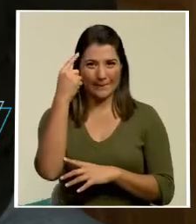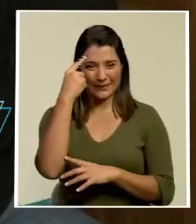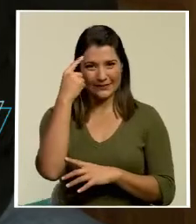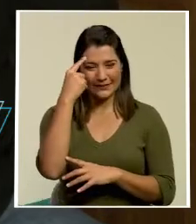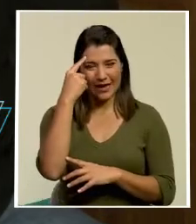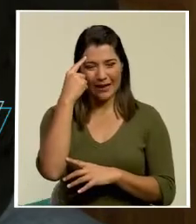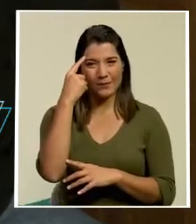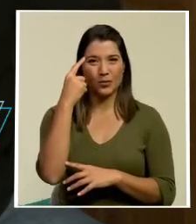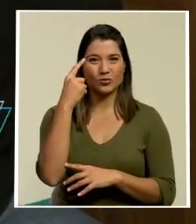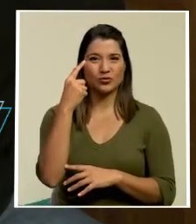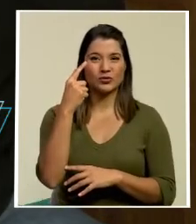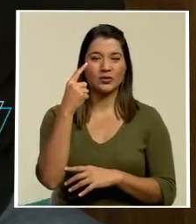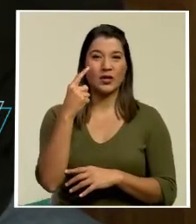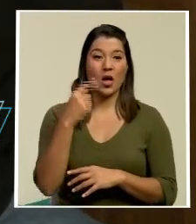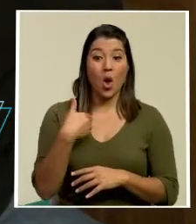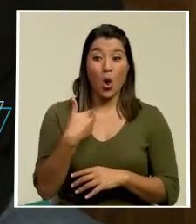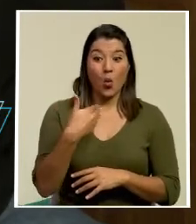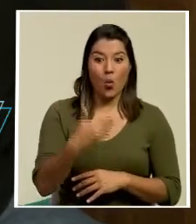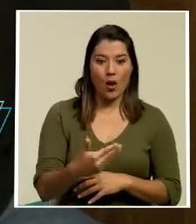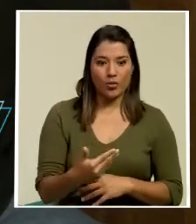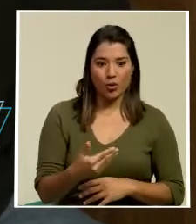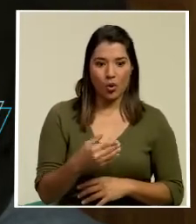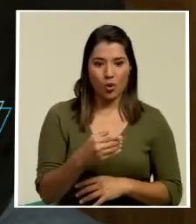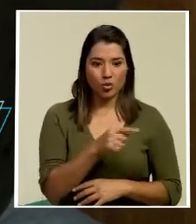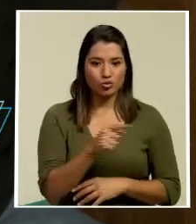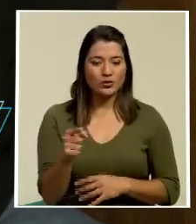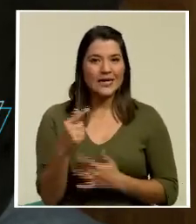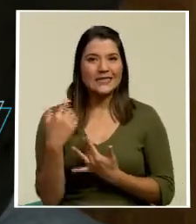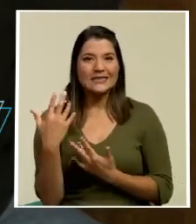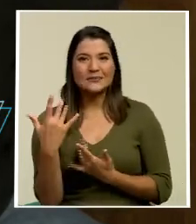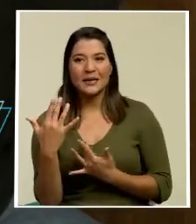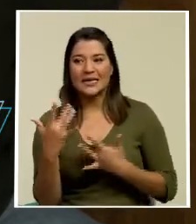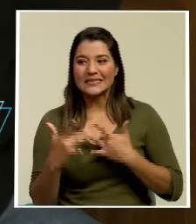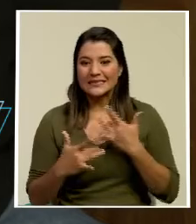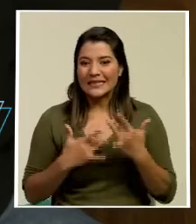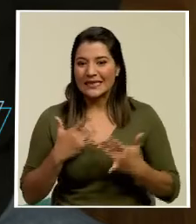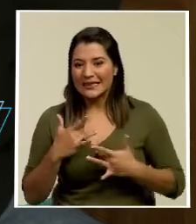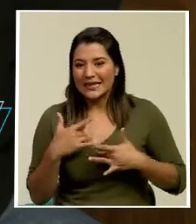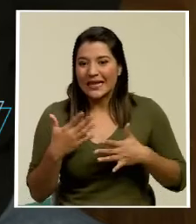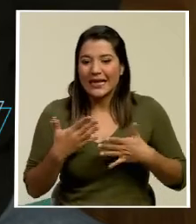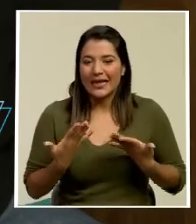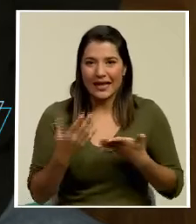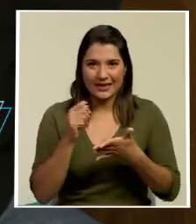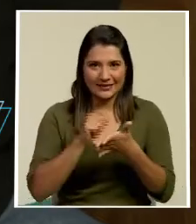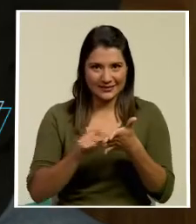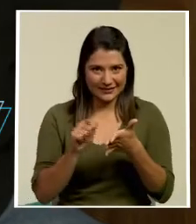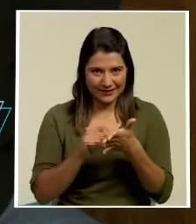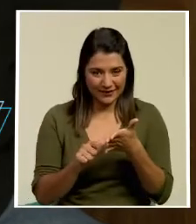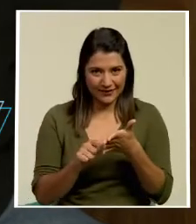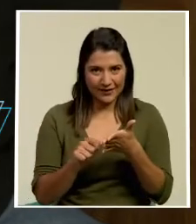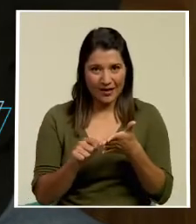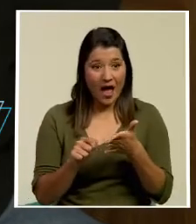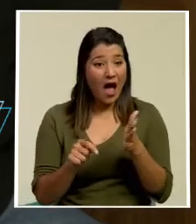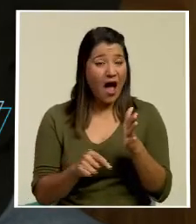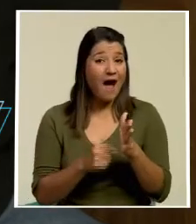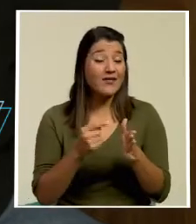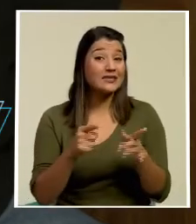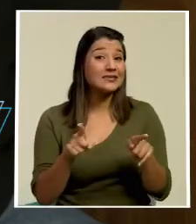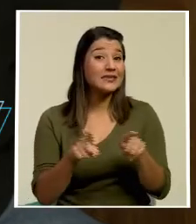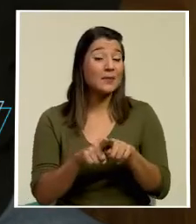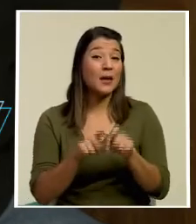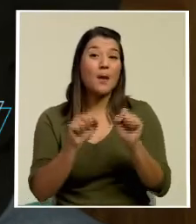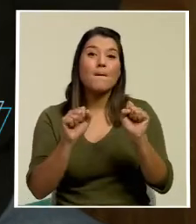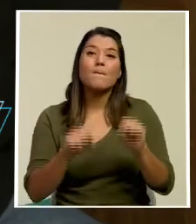ese dictado, en esa espera de que la inspiración llegue, también se pueden haber perdido